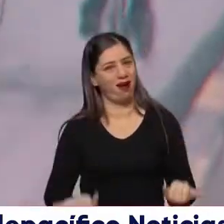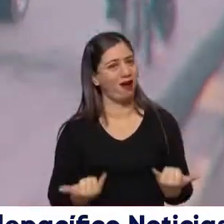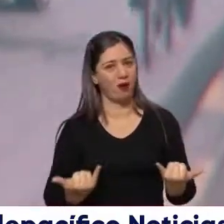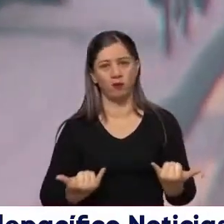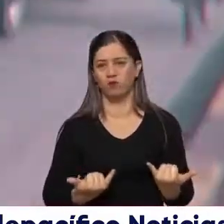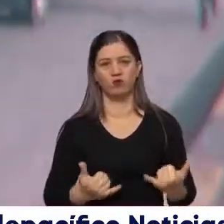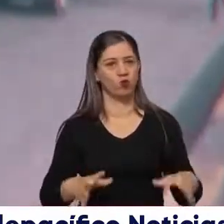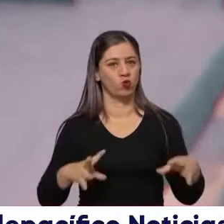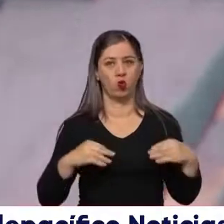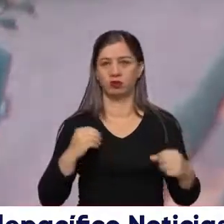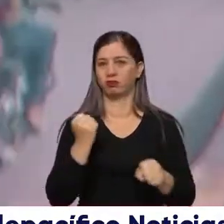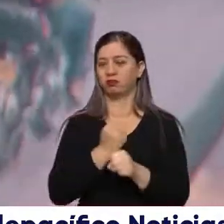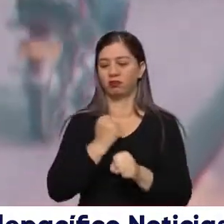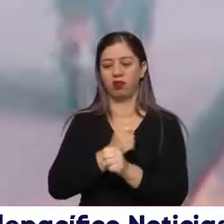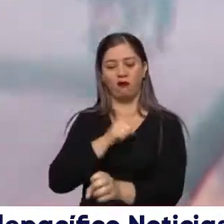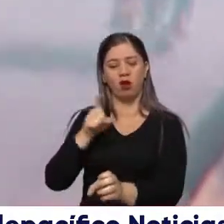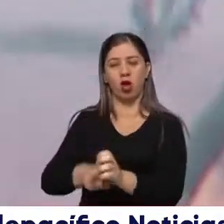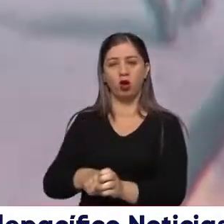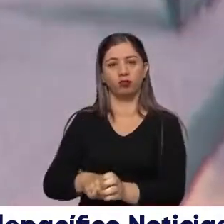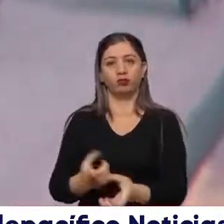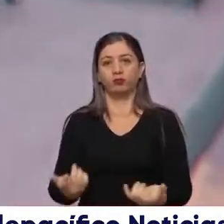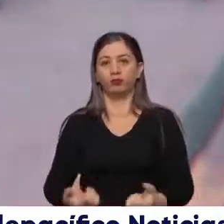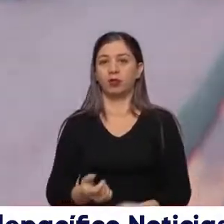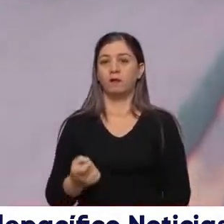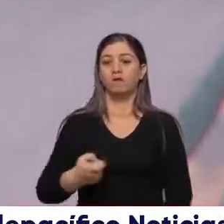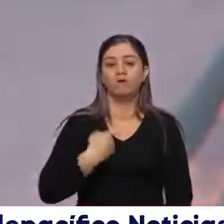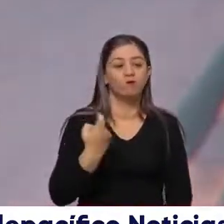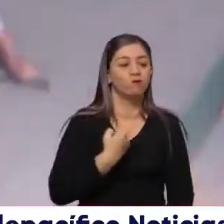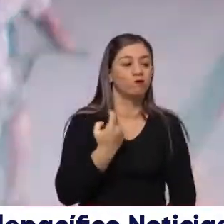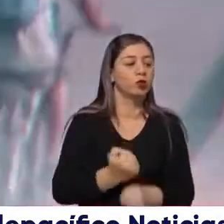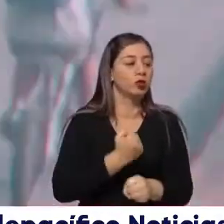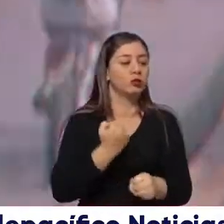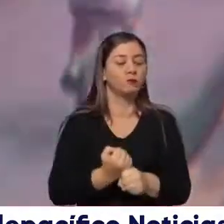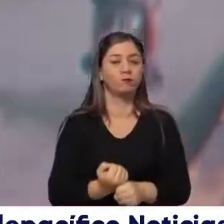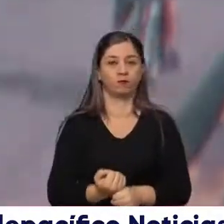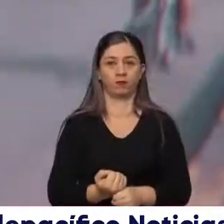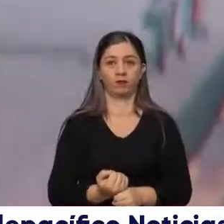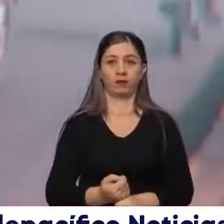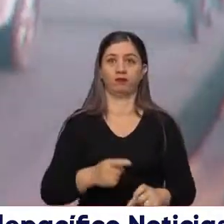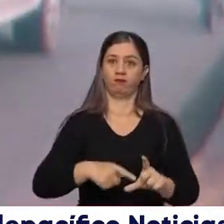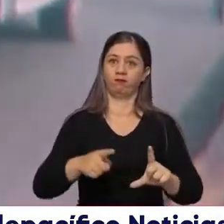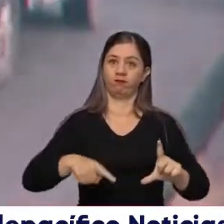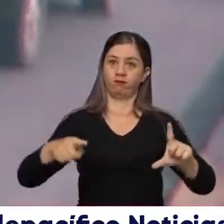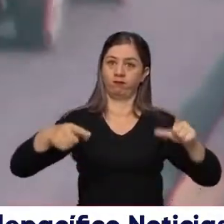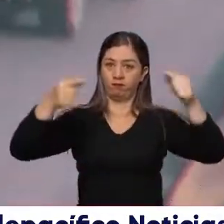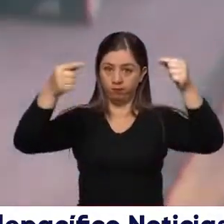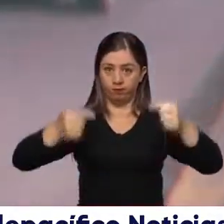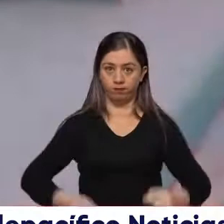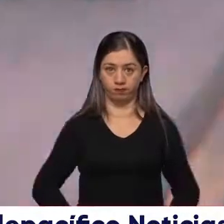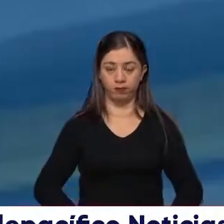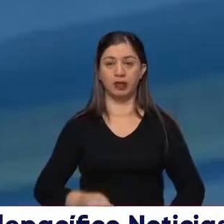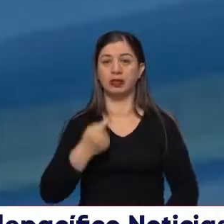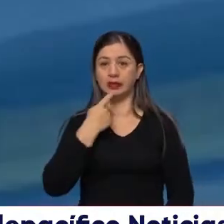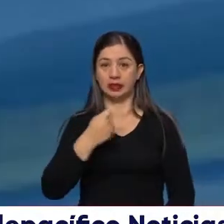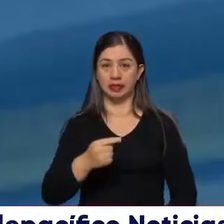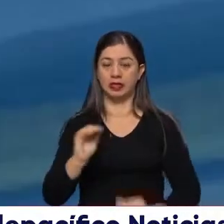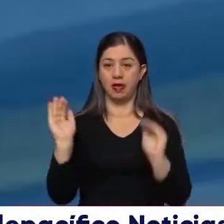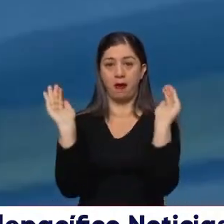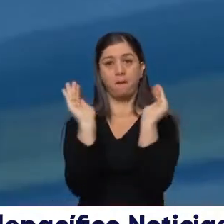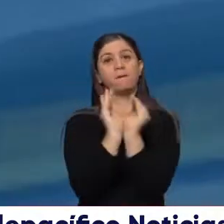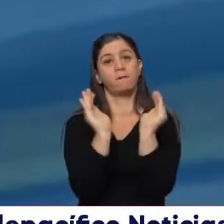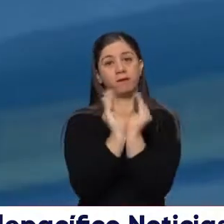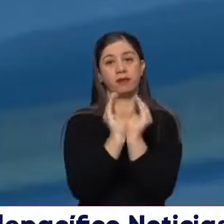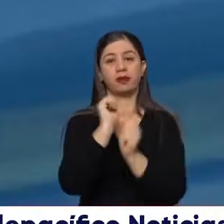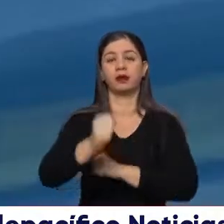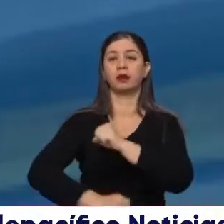son aceptadas en los empleos, solo les queda el rebusque. Las cifras son claras. Según el Instituto Colombiano de Bienestar Familiar,